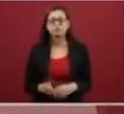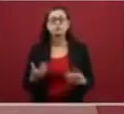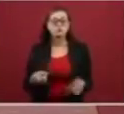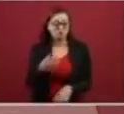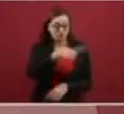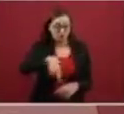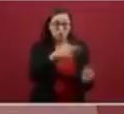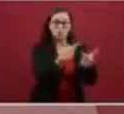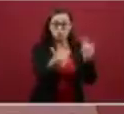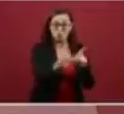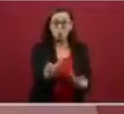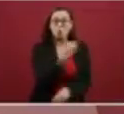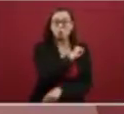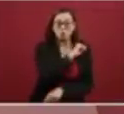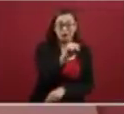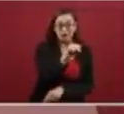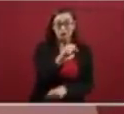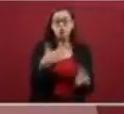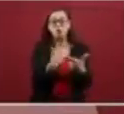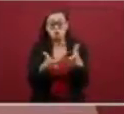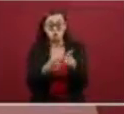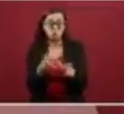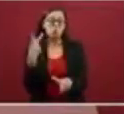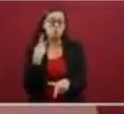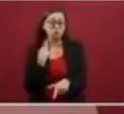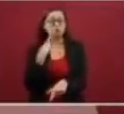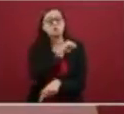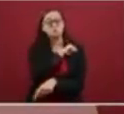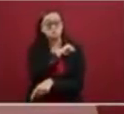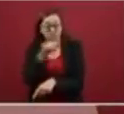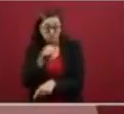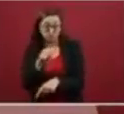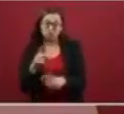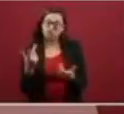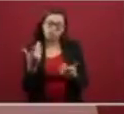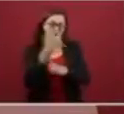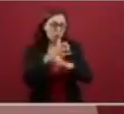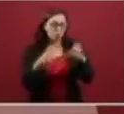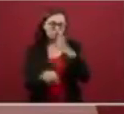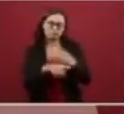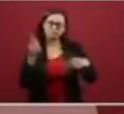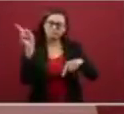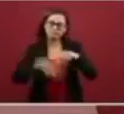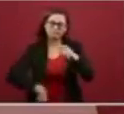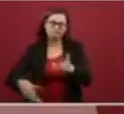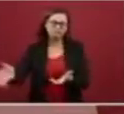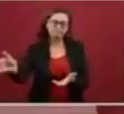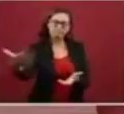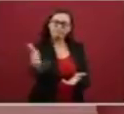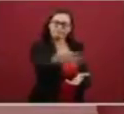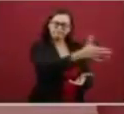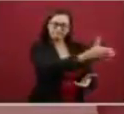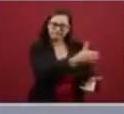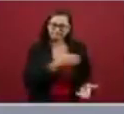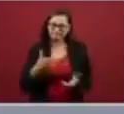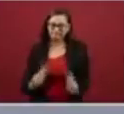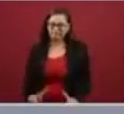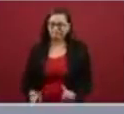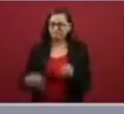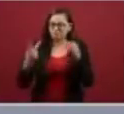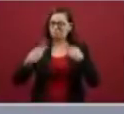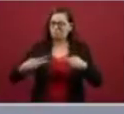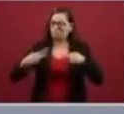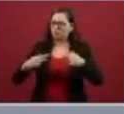blanco se regresa a la gente a través de una institución